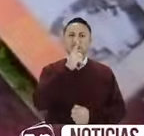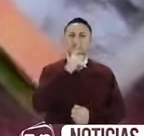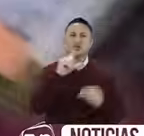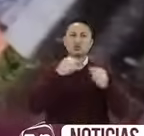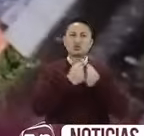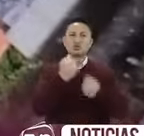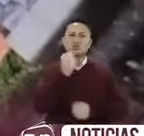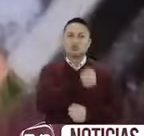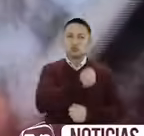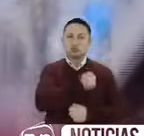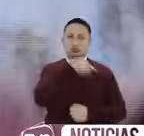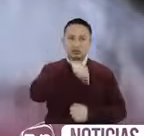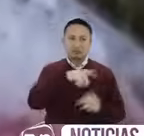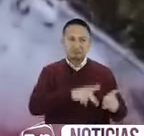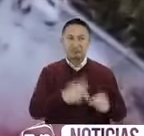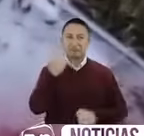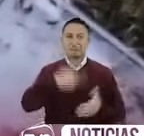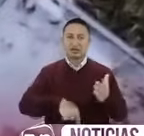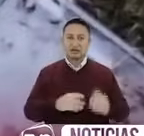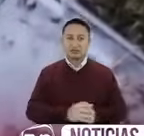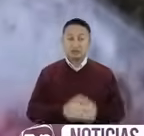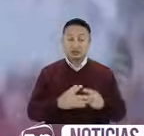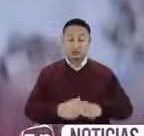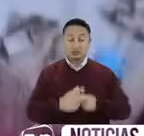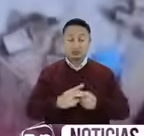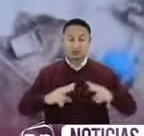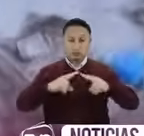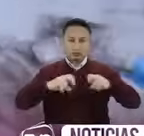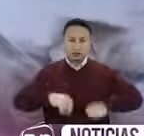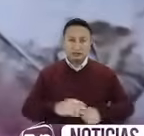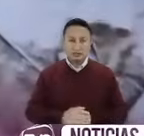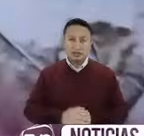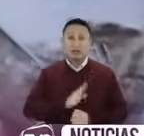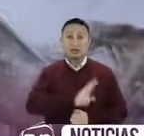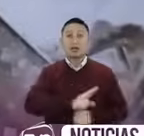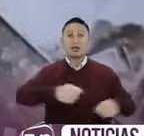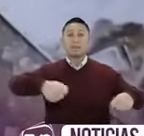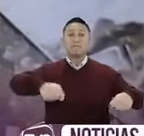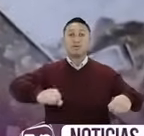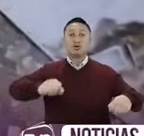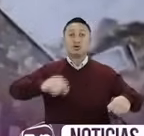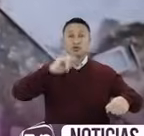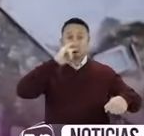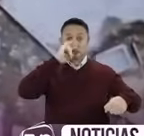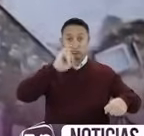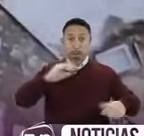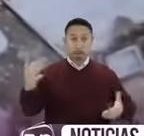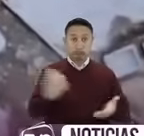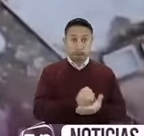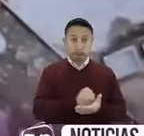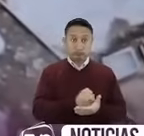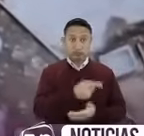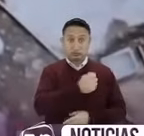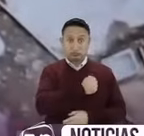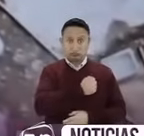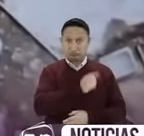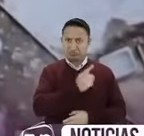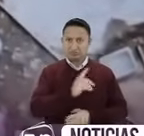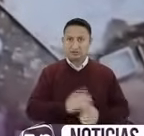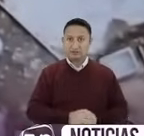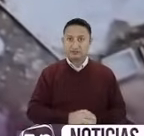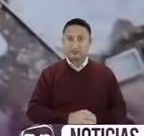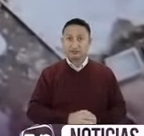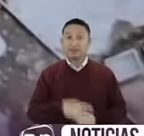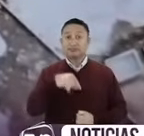planificando hacer? Eso se está indagando. La motocicleta de alta gama que se les decomisó tampoco era de ellos. Estaba reportada